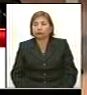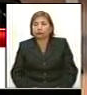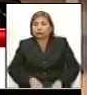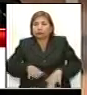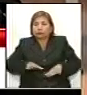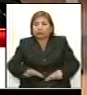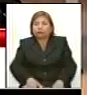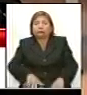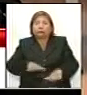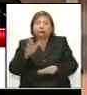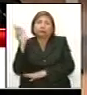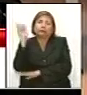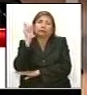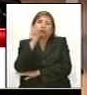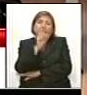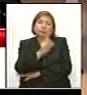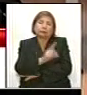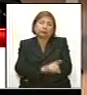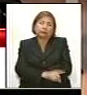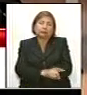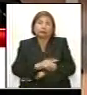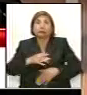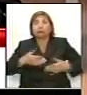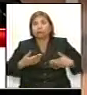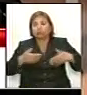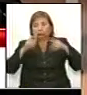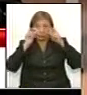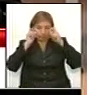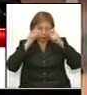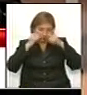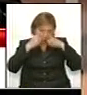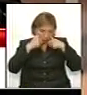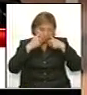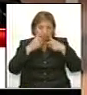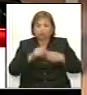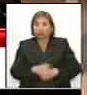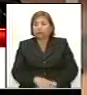1000 planchas. Entonces te la pasabas todo el día y hasta que no terminaras no podías dormir, ¿no?